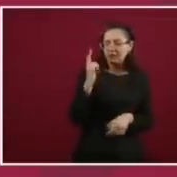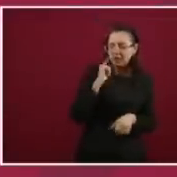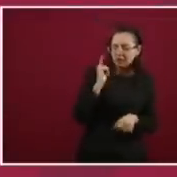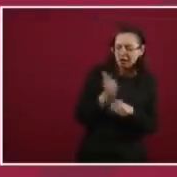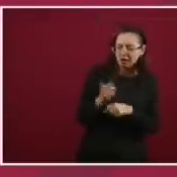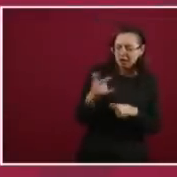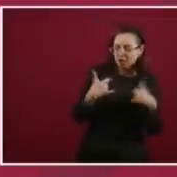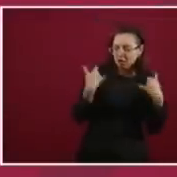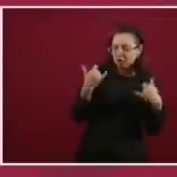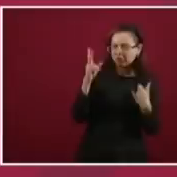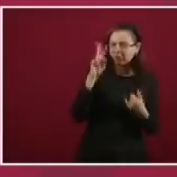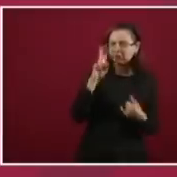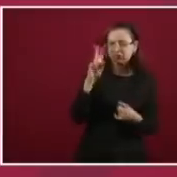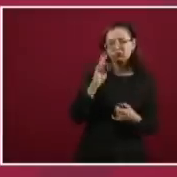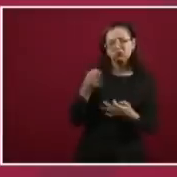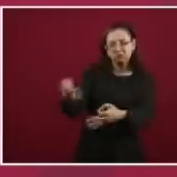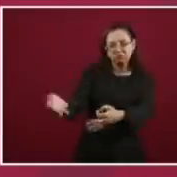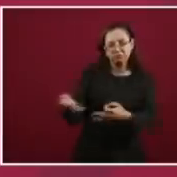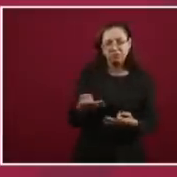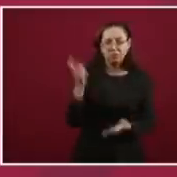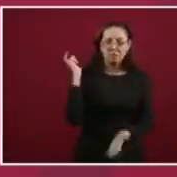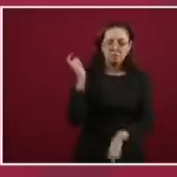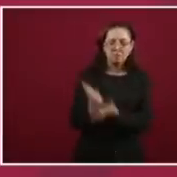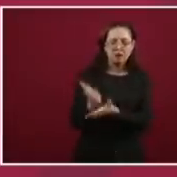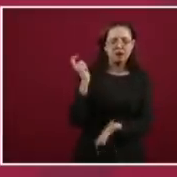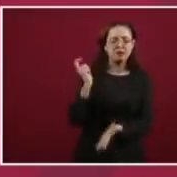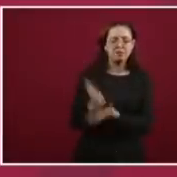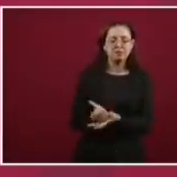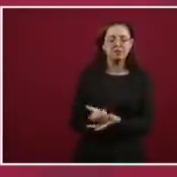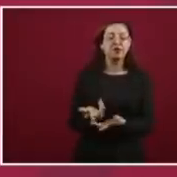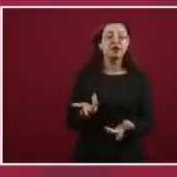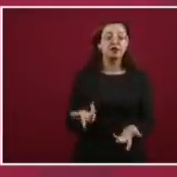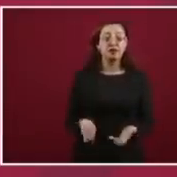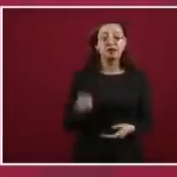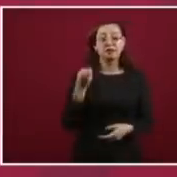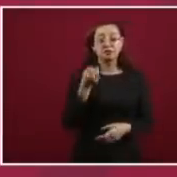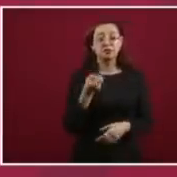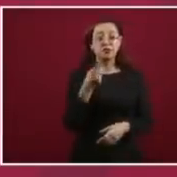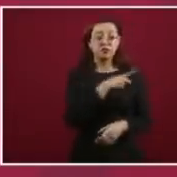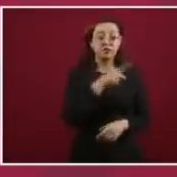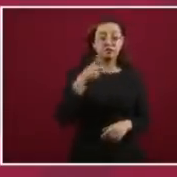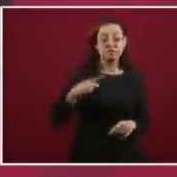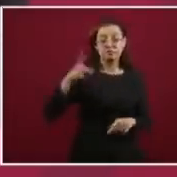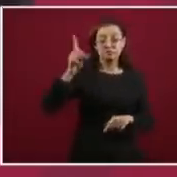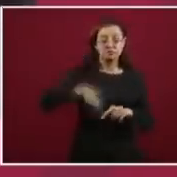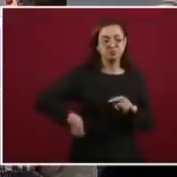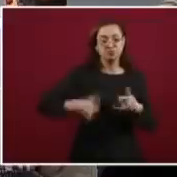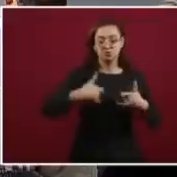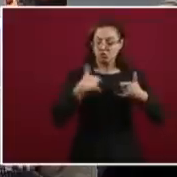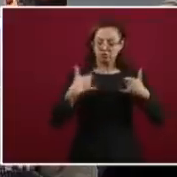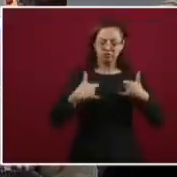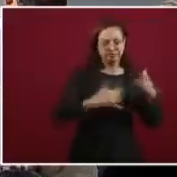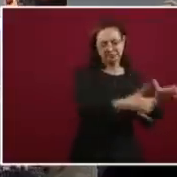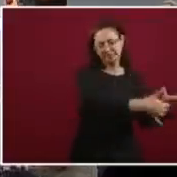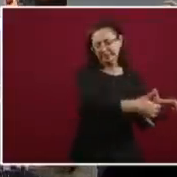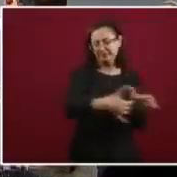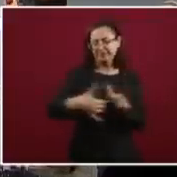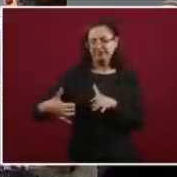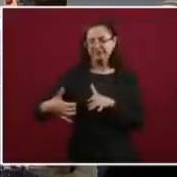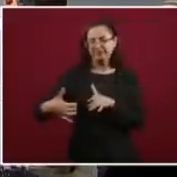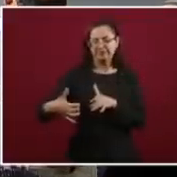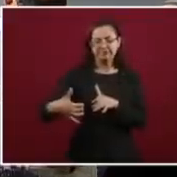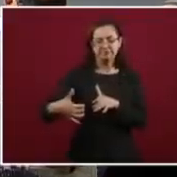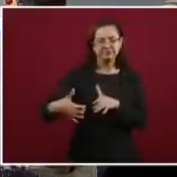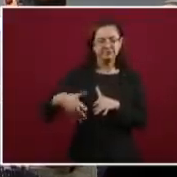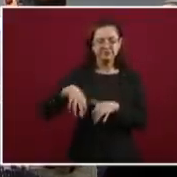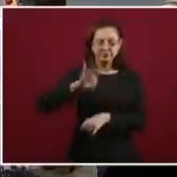entonces es quitarles la base social quitarle el agua